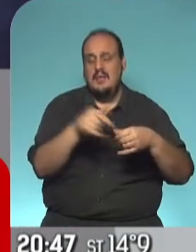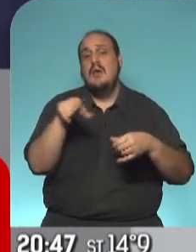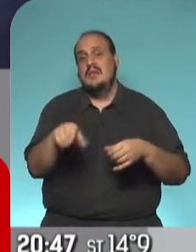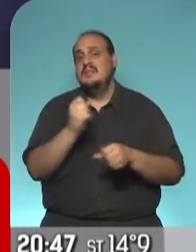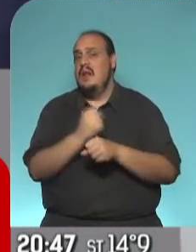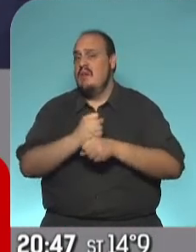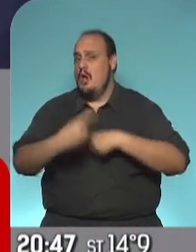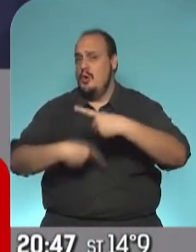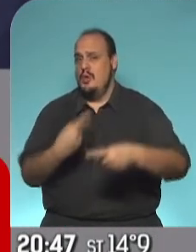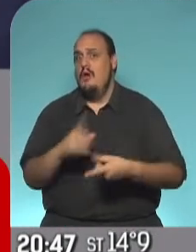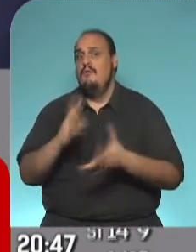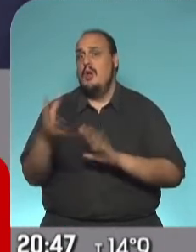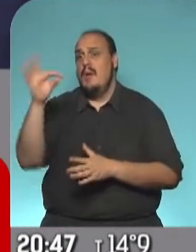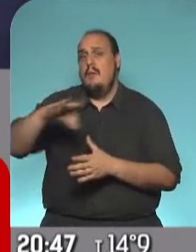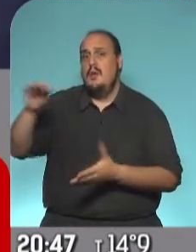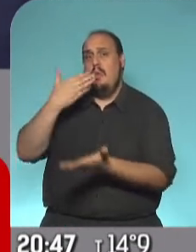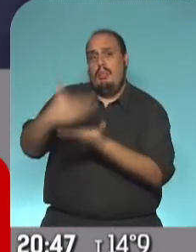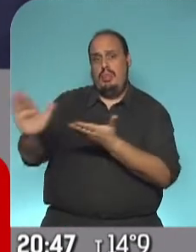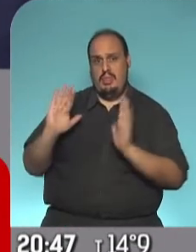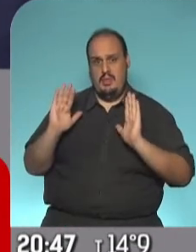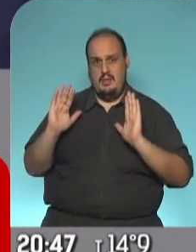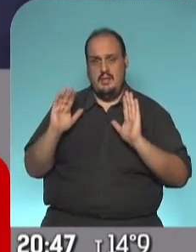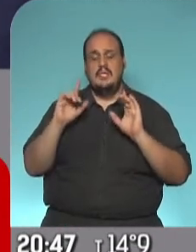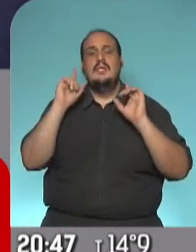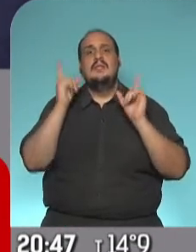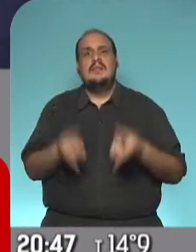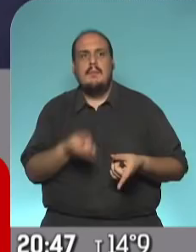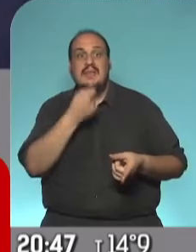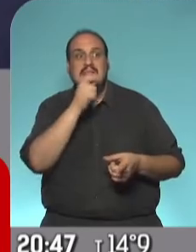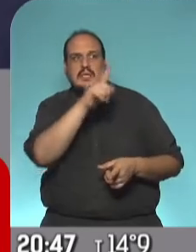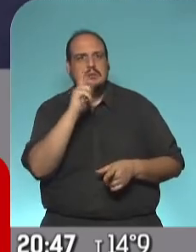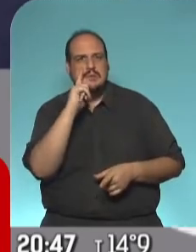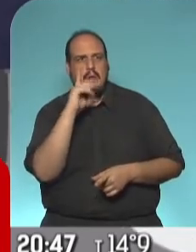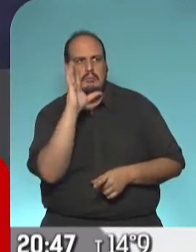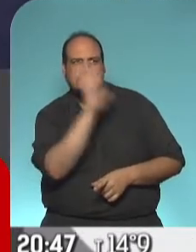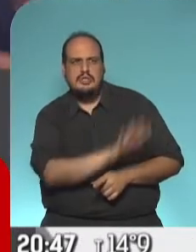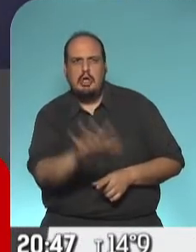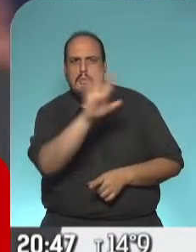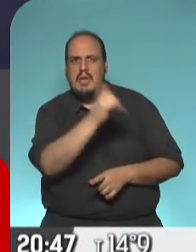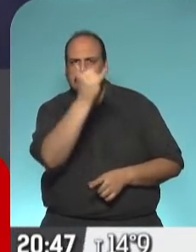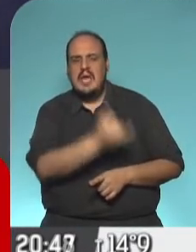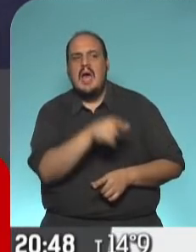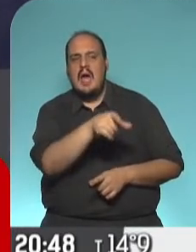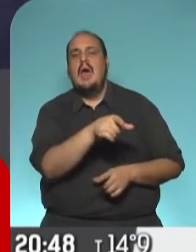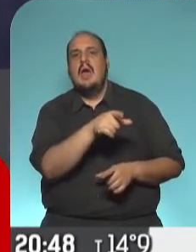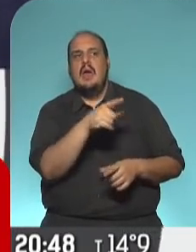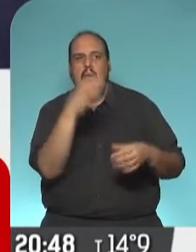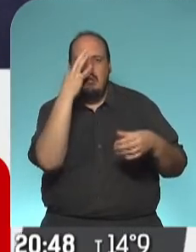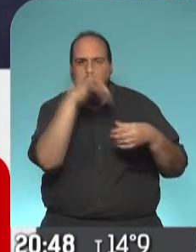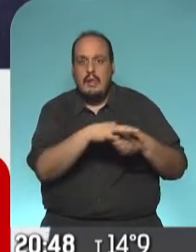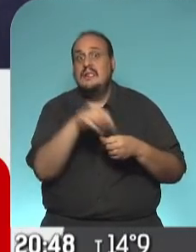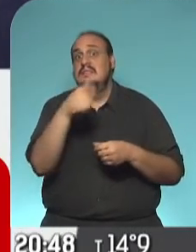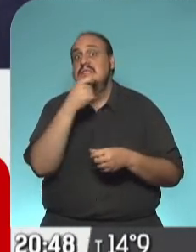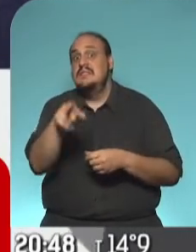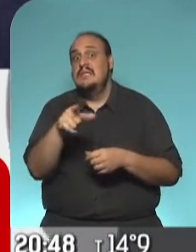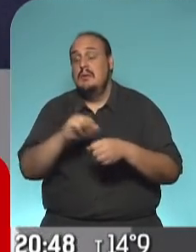prevención fuertemente en toda la sociedad y diagnóstico en los casos que sea necesario y el tratamiento en aquella persona que lo necesite de manera